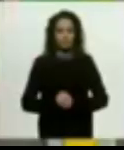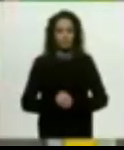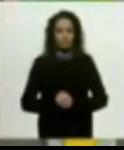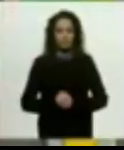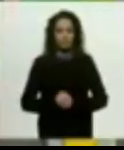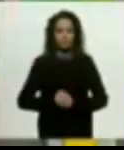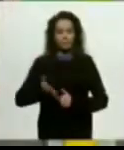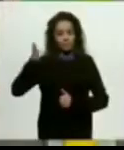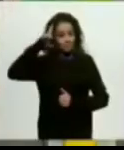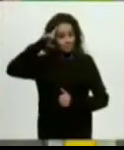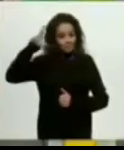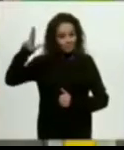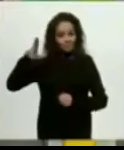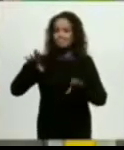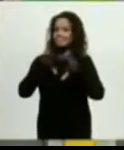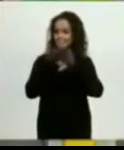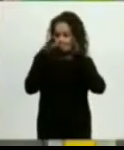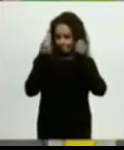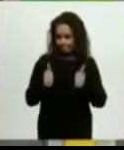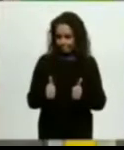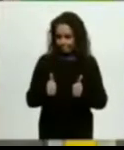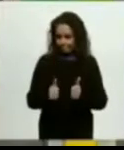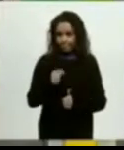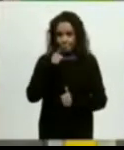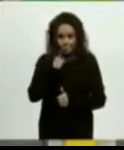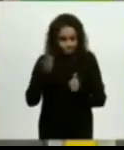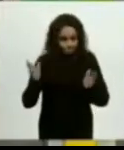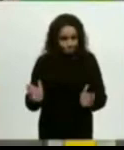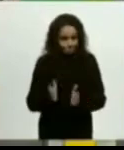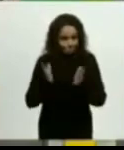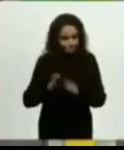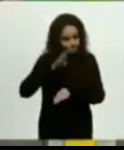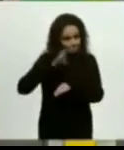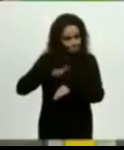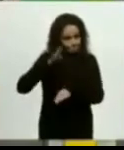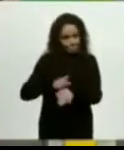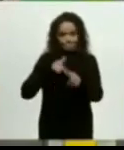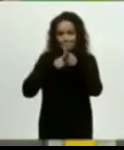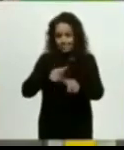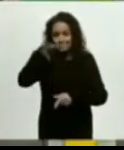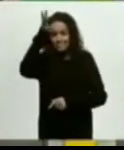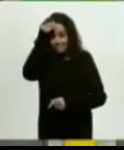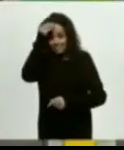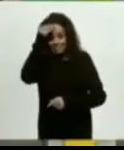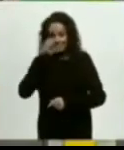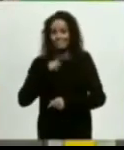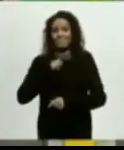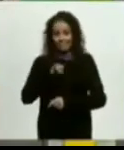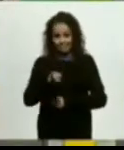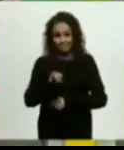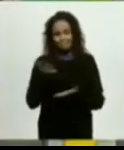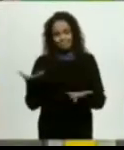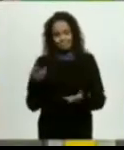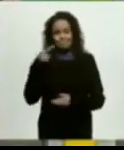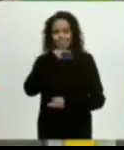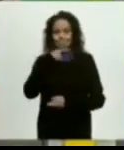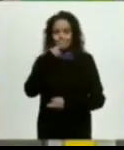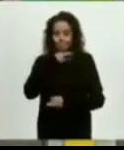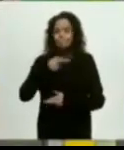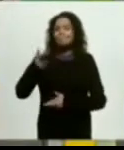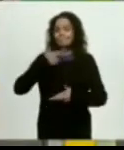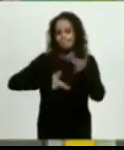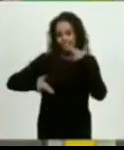Hola, ¿cómo estás? Con ánimos de seguir aprendiendo, ¿no es cierto? Ya pronto volveremos a la